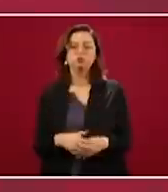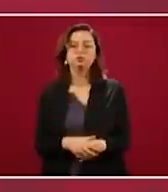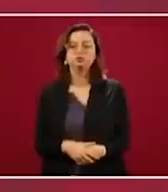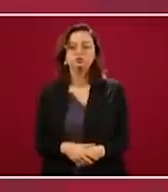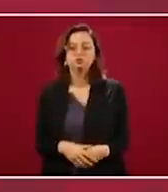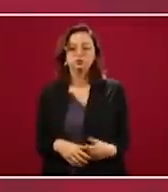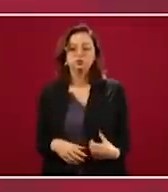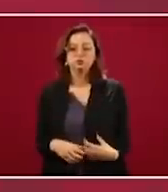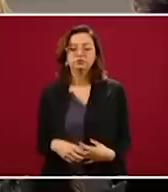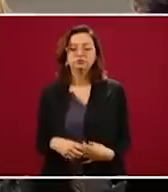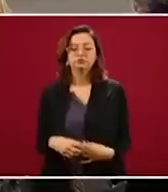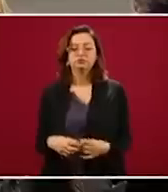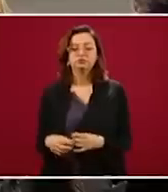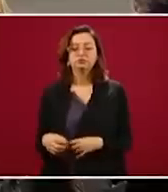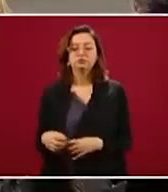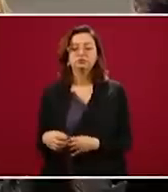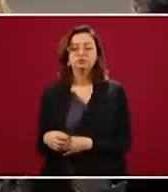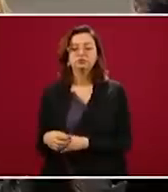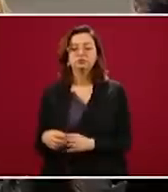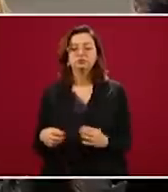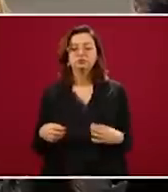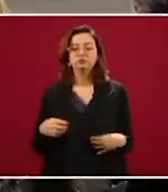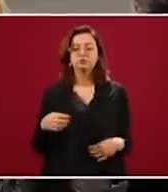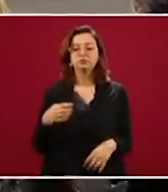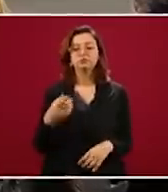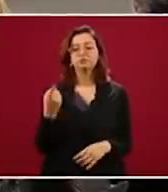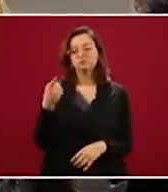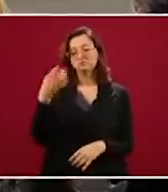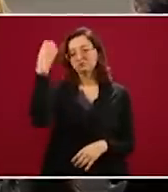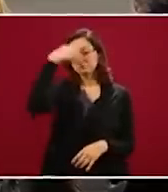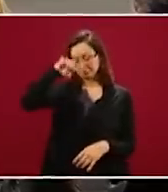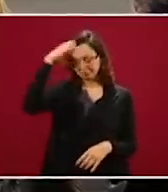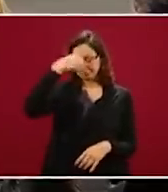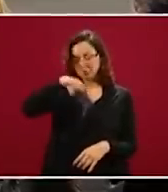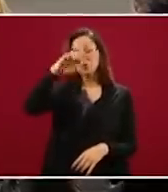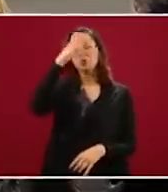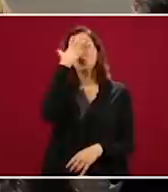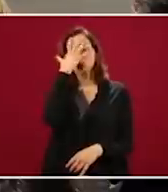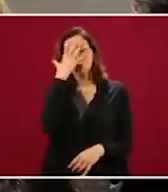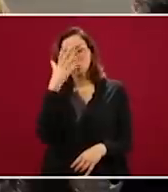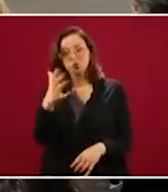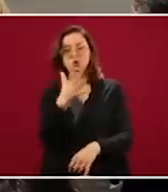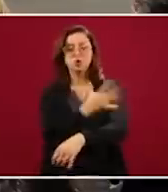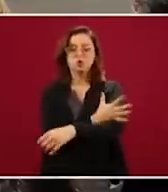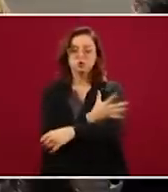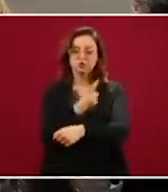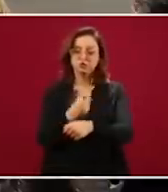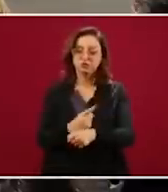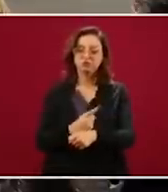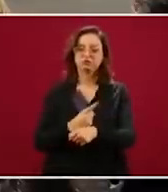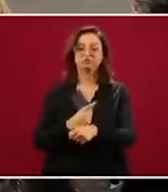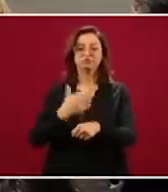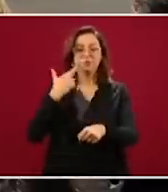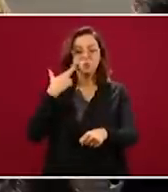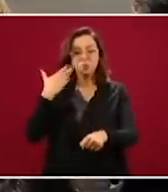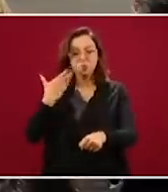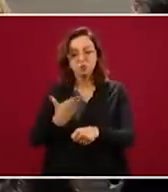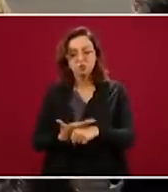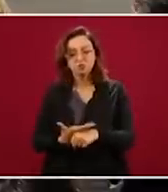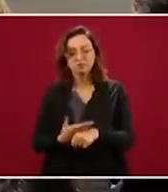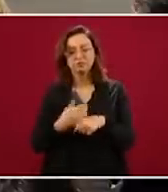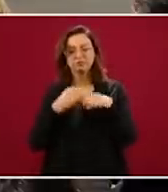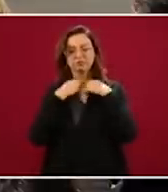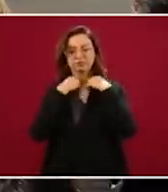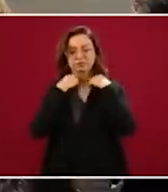tiene experiencia y es una gente seria, honesta, responsable.